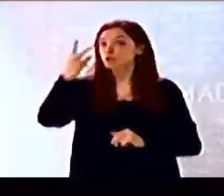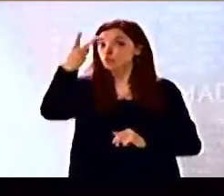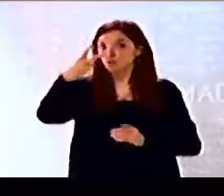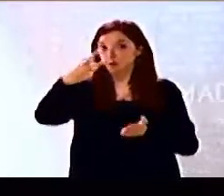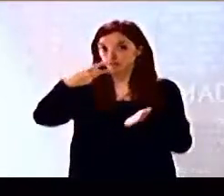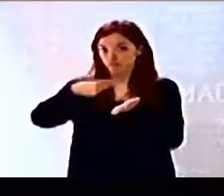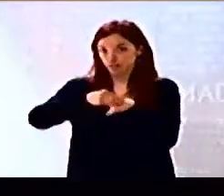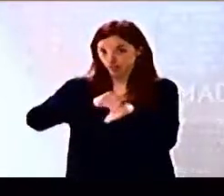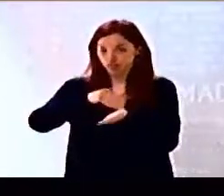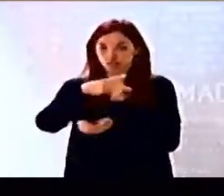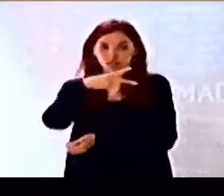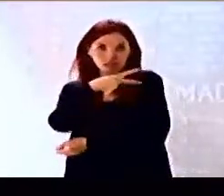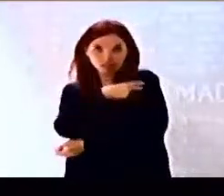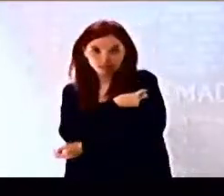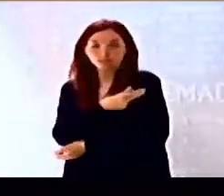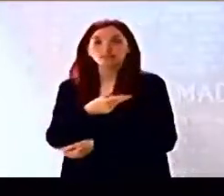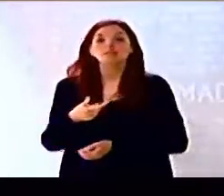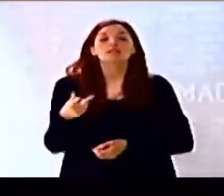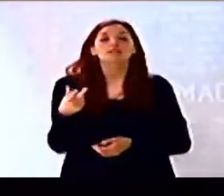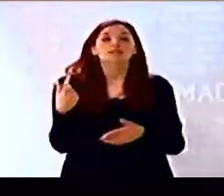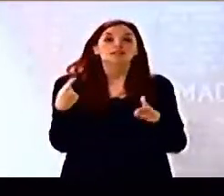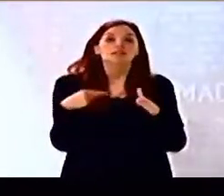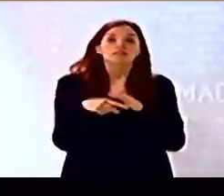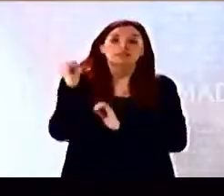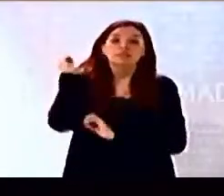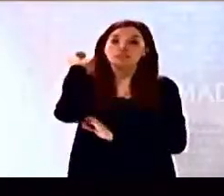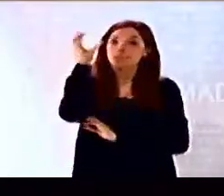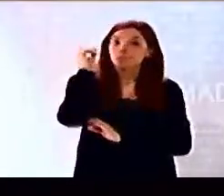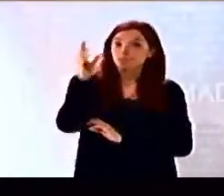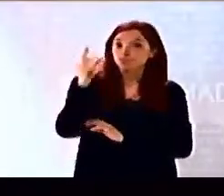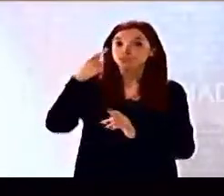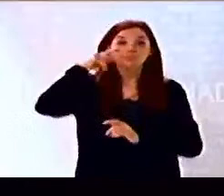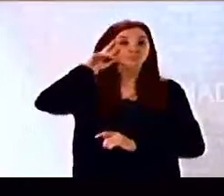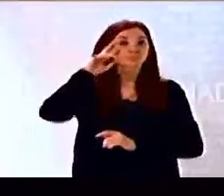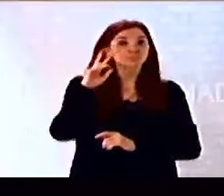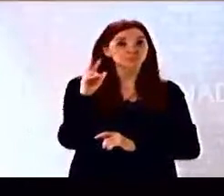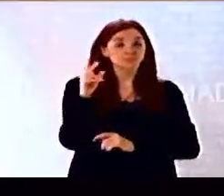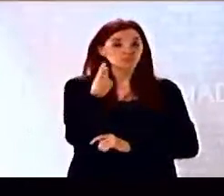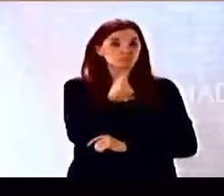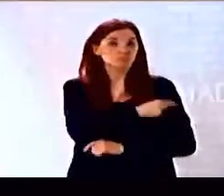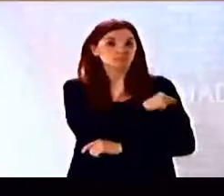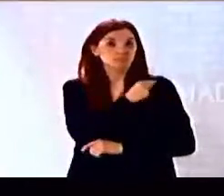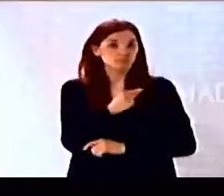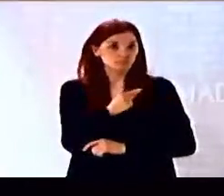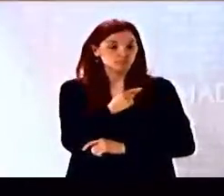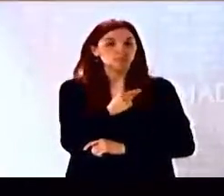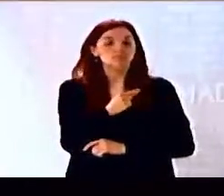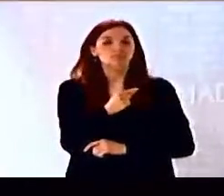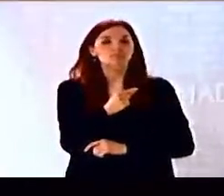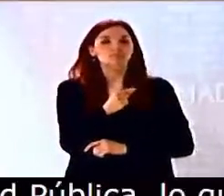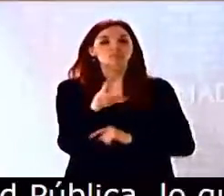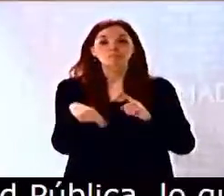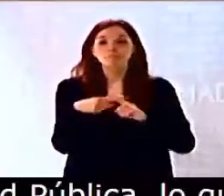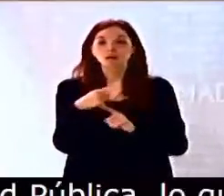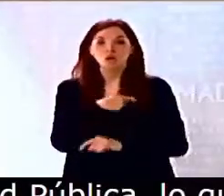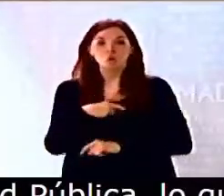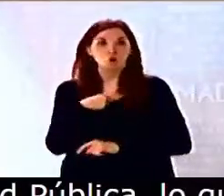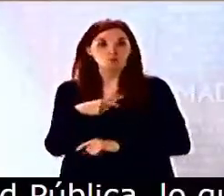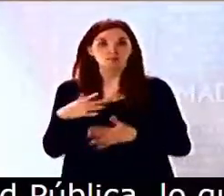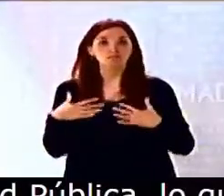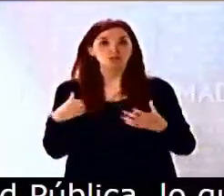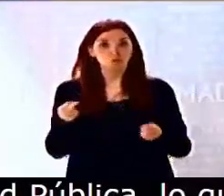Lo que tiene clara la ponencia de salud pública, lo que tiene clara en este momento la ponencia de vacunas, y la Comisión de Salud